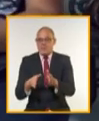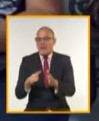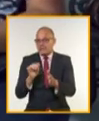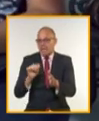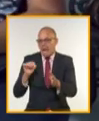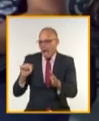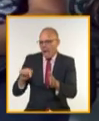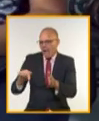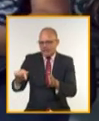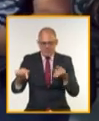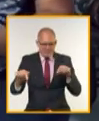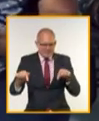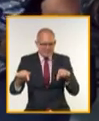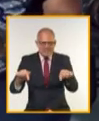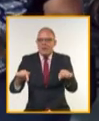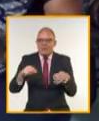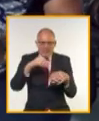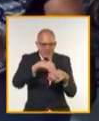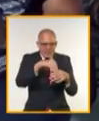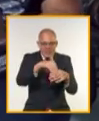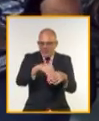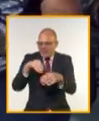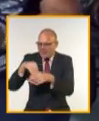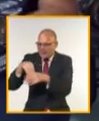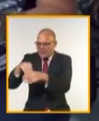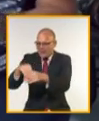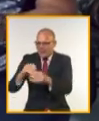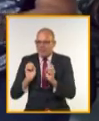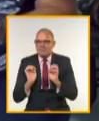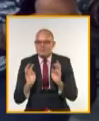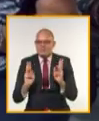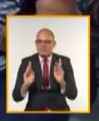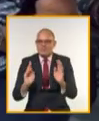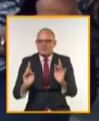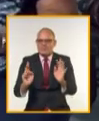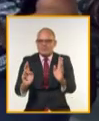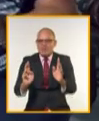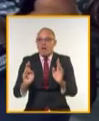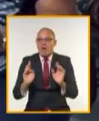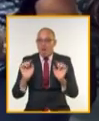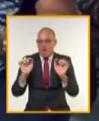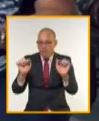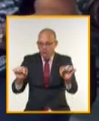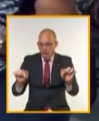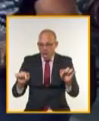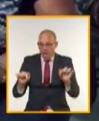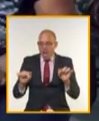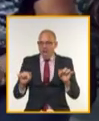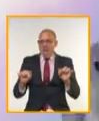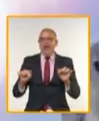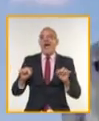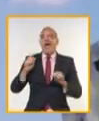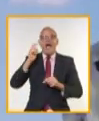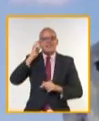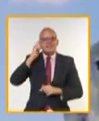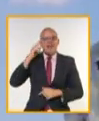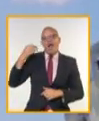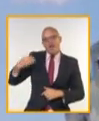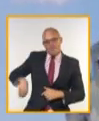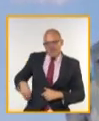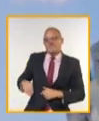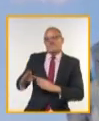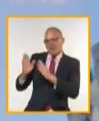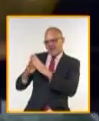cultivos. Entonces es en esta zona justamente donde se comienzan a asentar los primeros chinos.